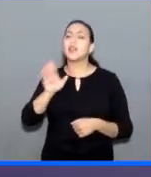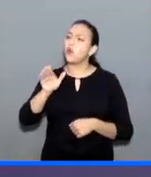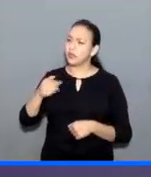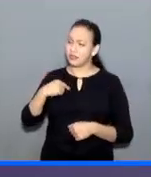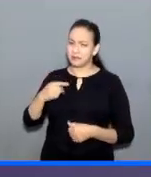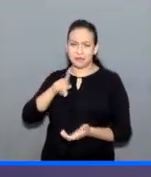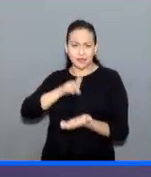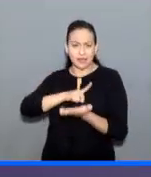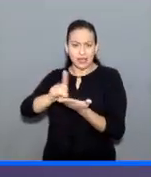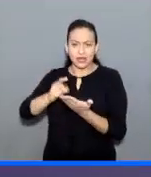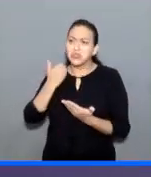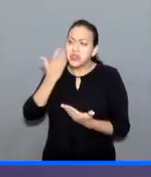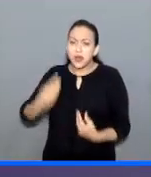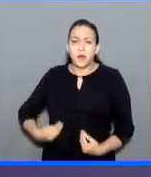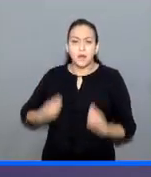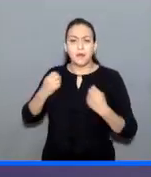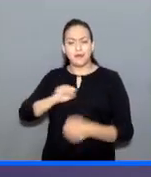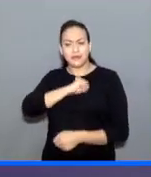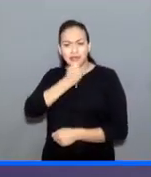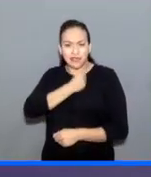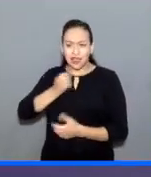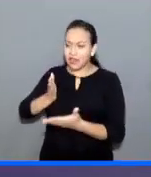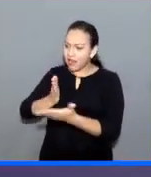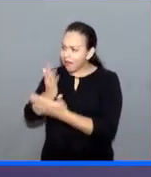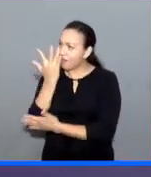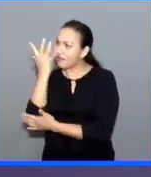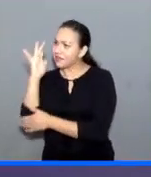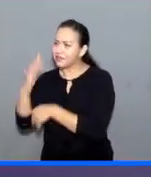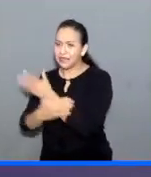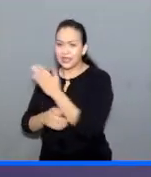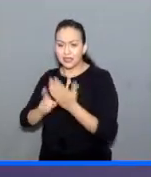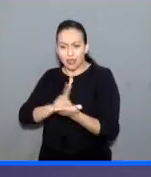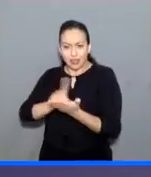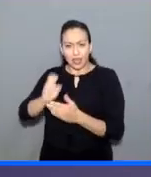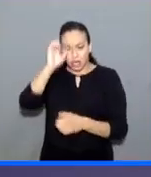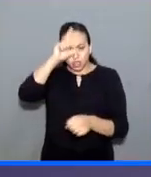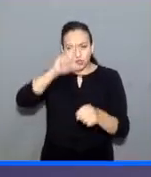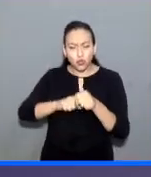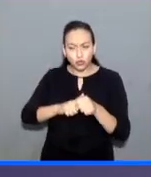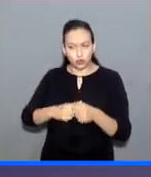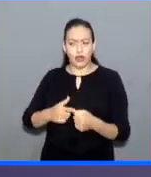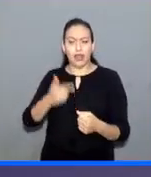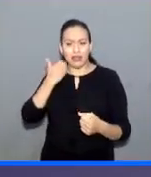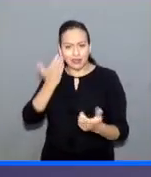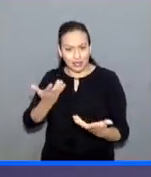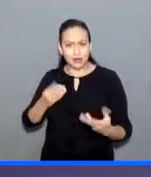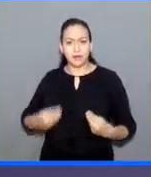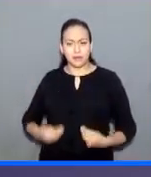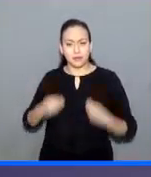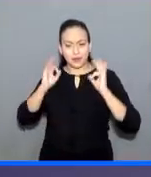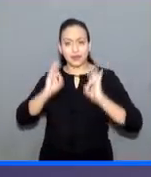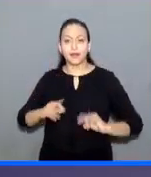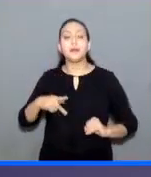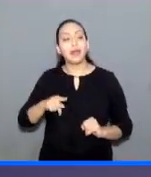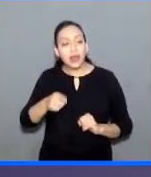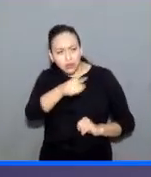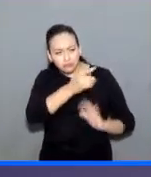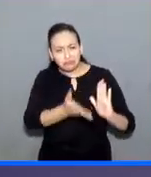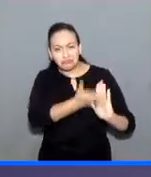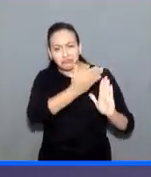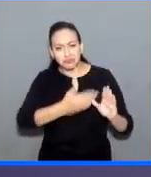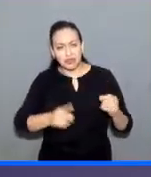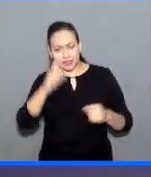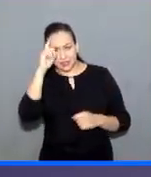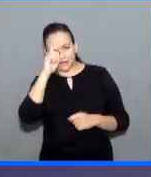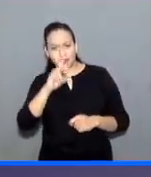medio ambiente sano y sus derechos socioculturales, no se veían afectados directamente por la obra, ni existían afectaciones a la